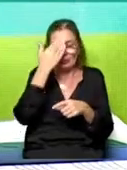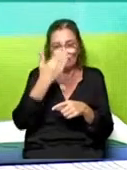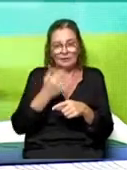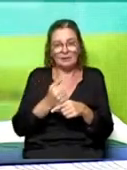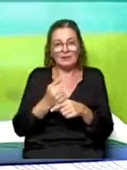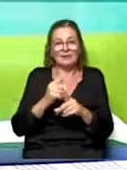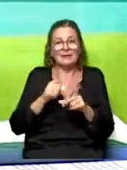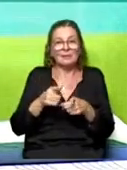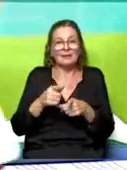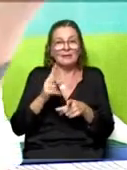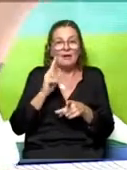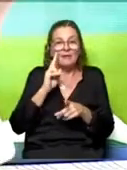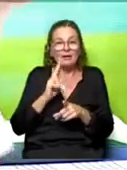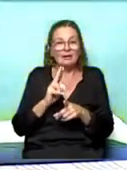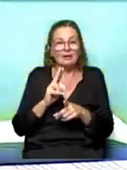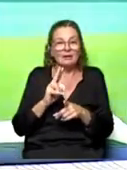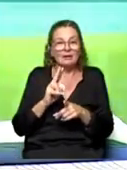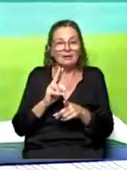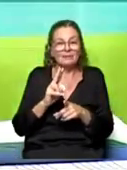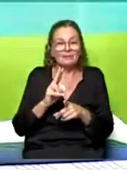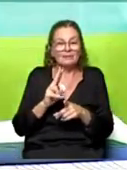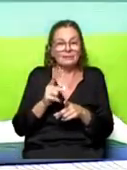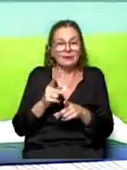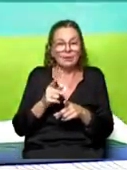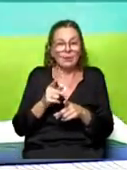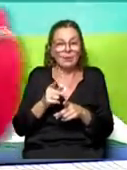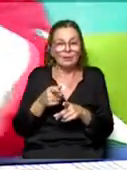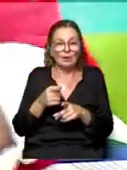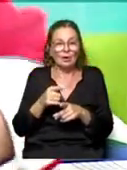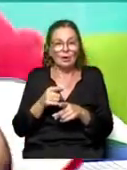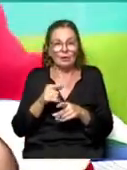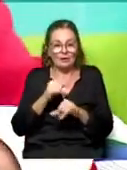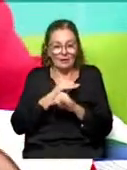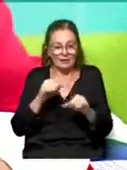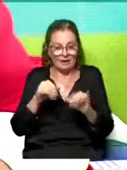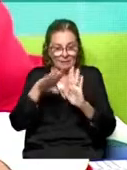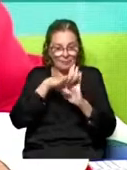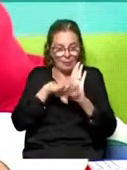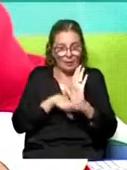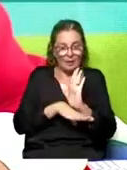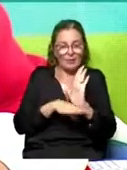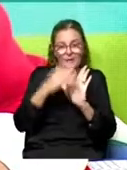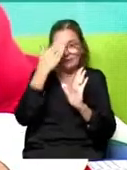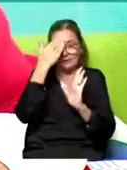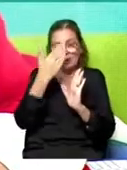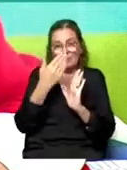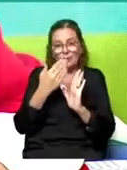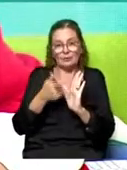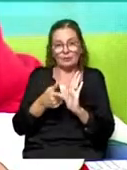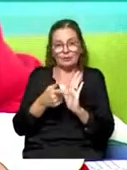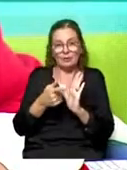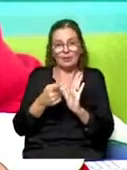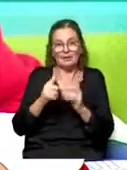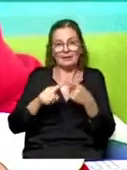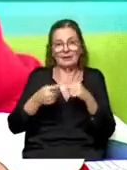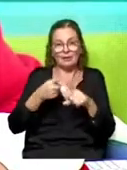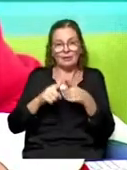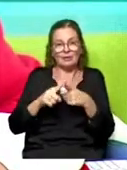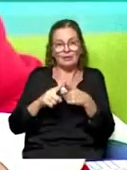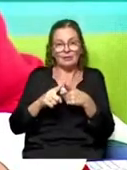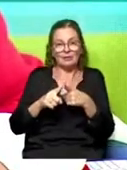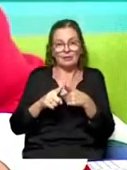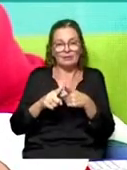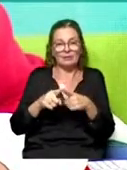y va a haber, bueno, cuando ahora esté la versión final, ustedes van a ver que el Frente Amplio no está exento de esta discusión también.